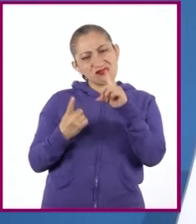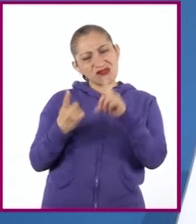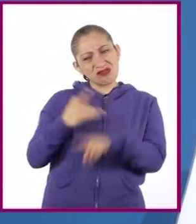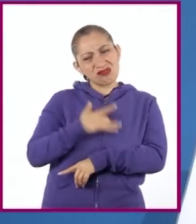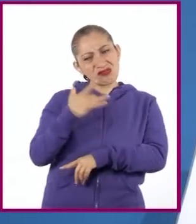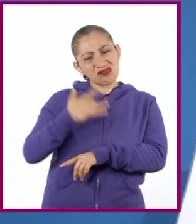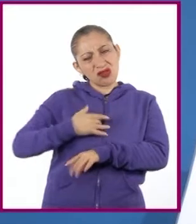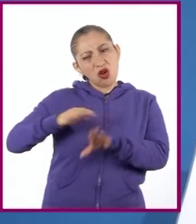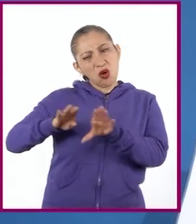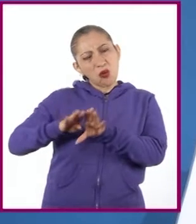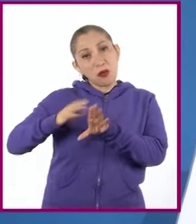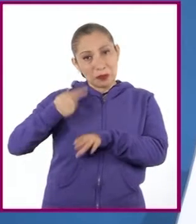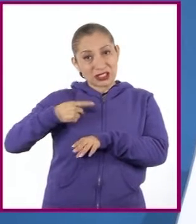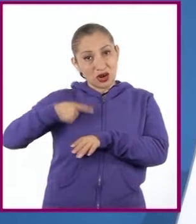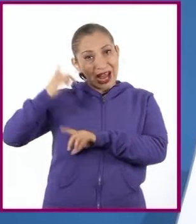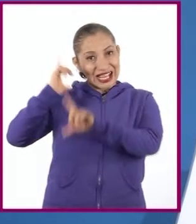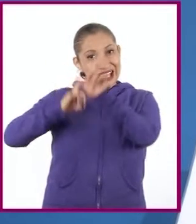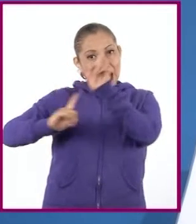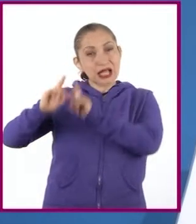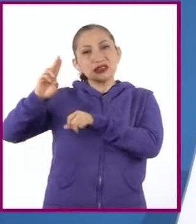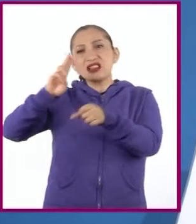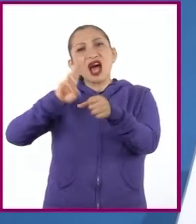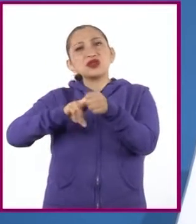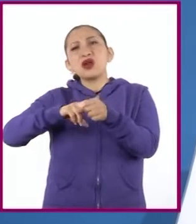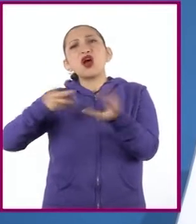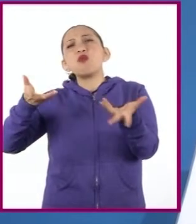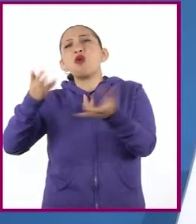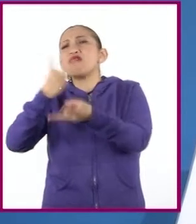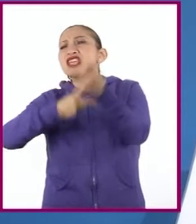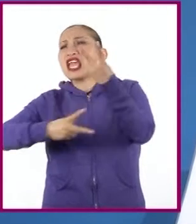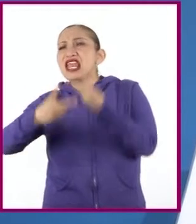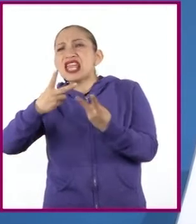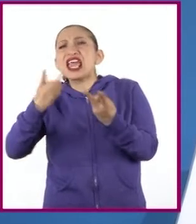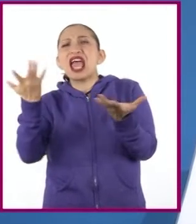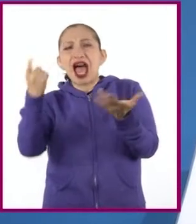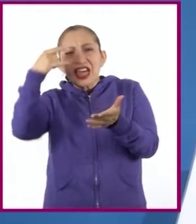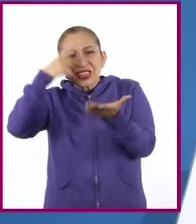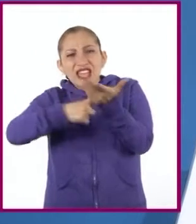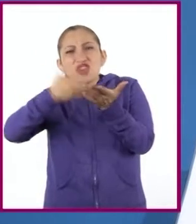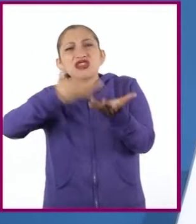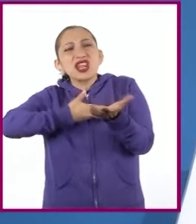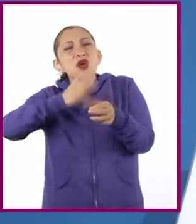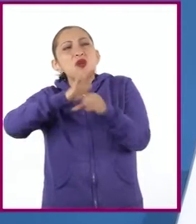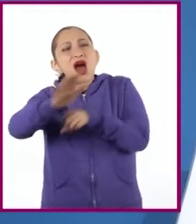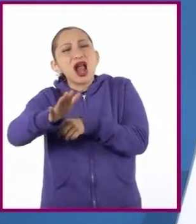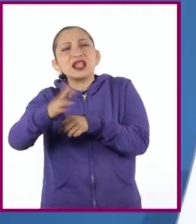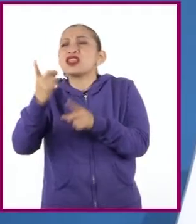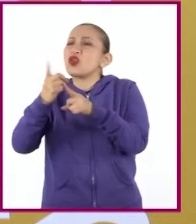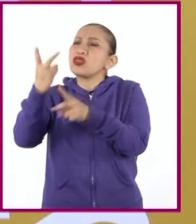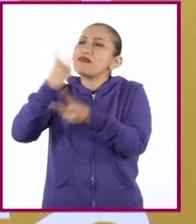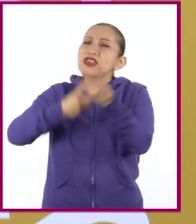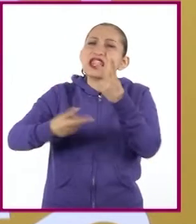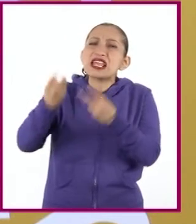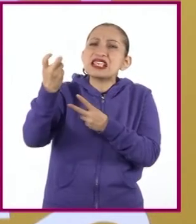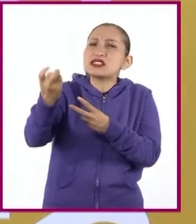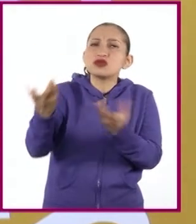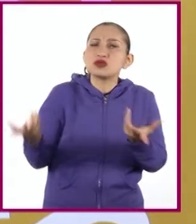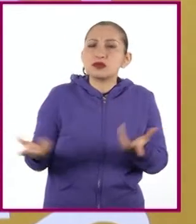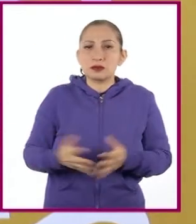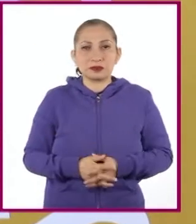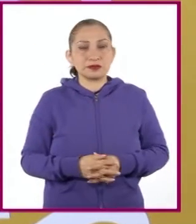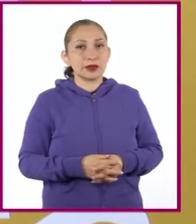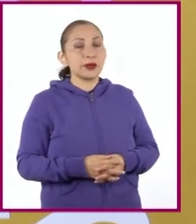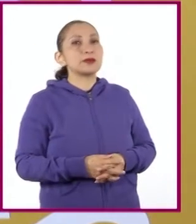antiguos pensadores griegos era la naturaleza de las cosas, saber de qué estaban hechas y cuál era su origen.